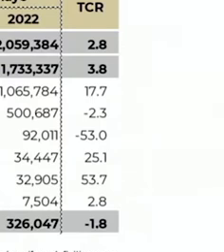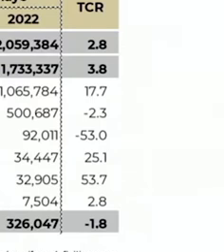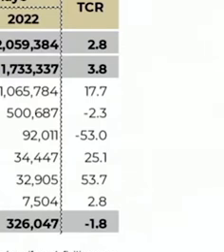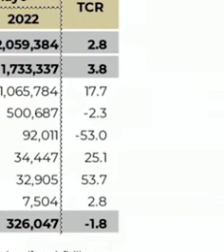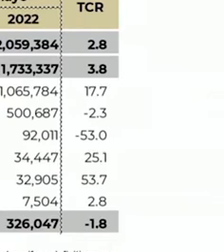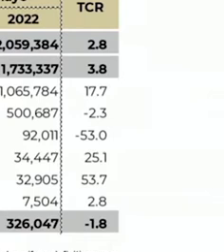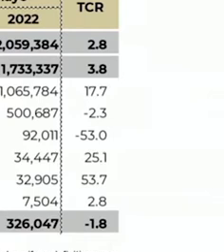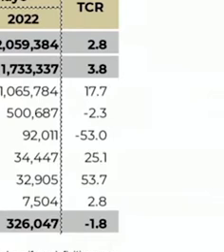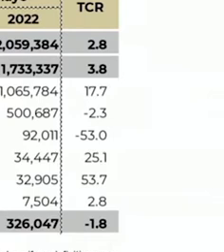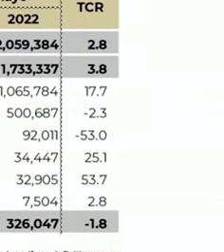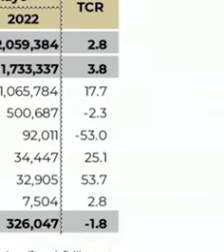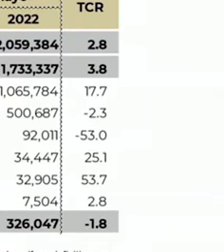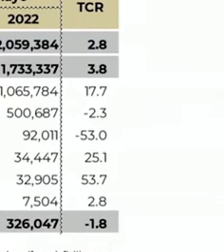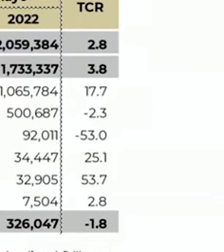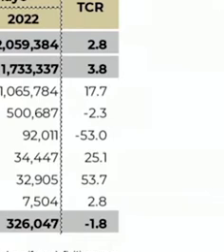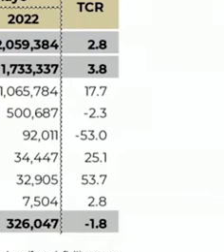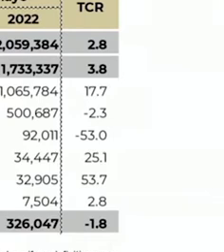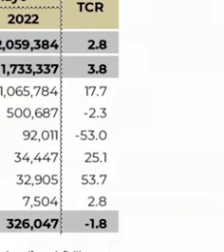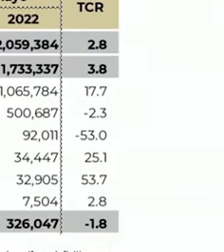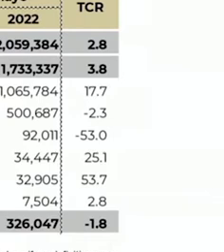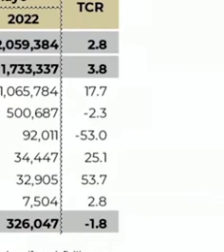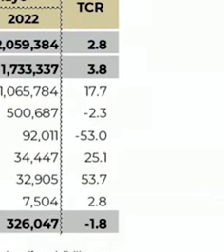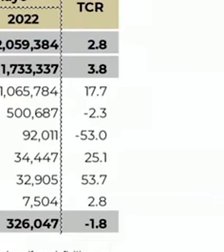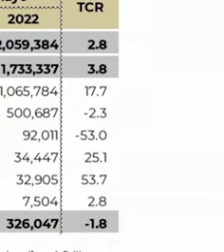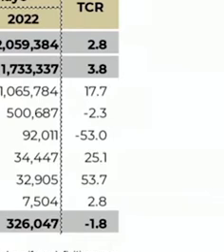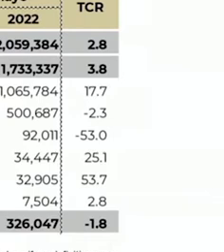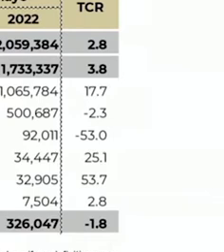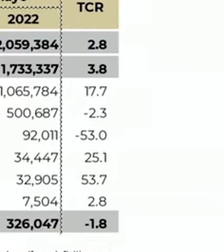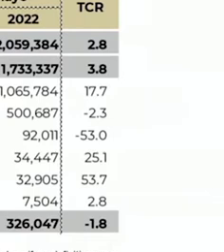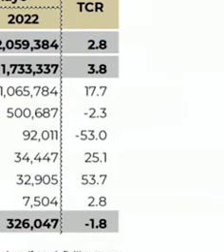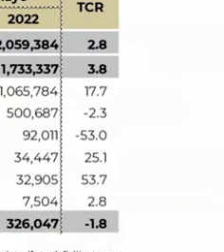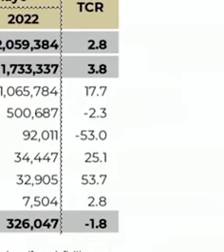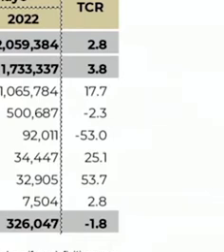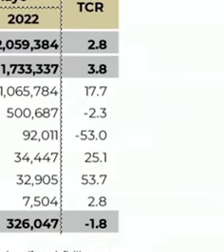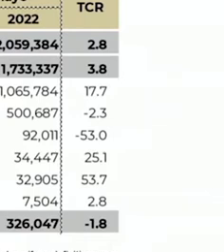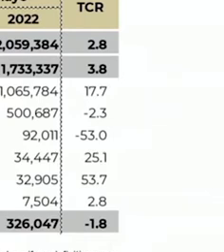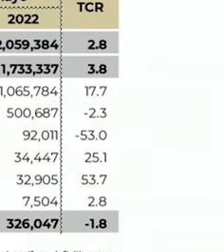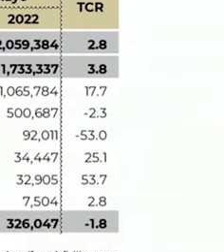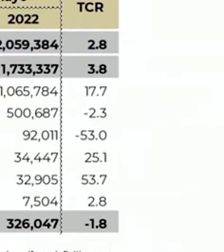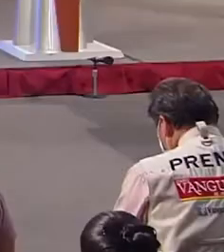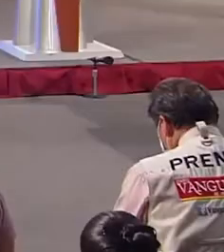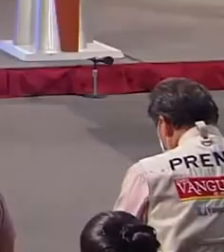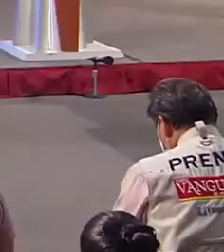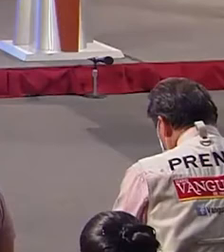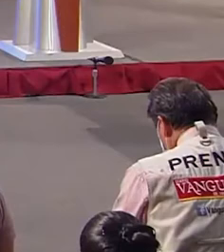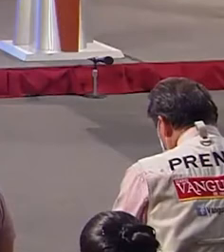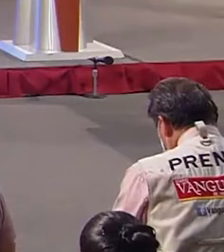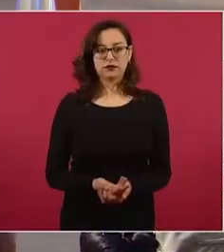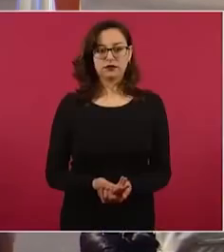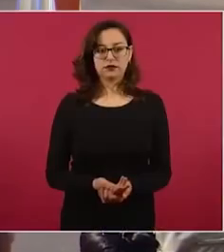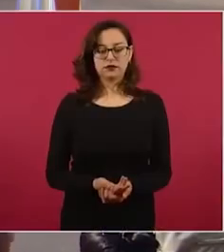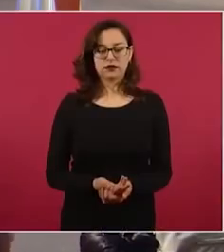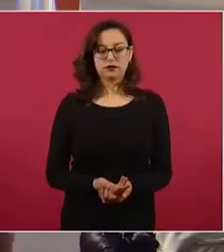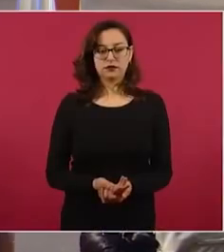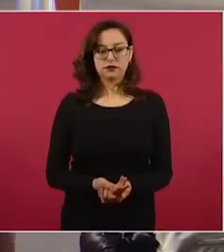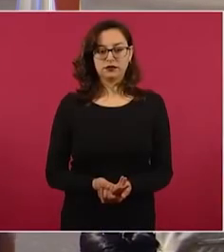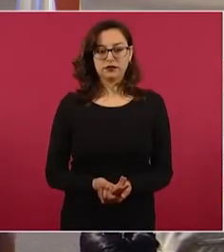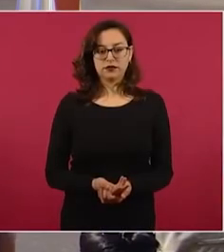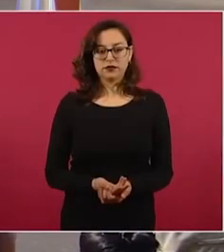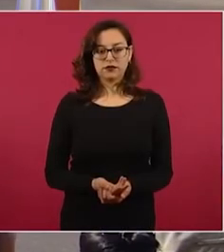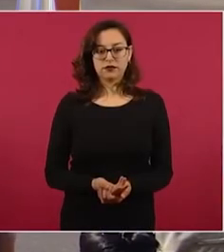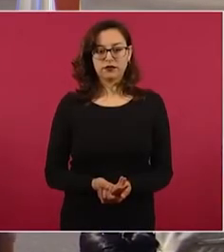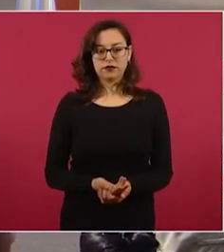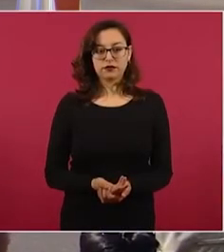si le agregamos los 7.8 de inflación, estamos hablando en términos